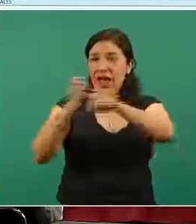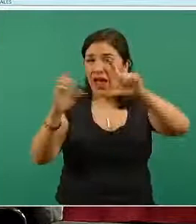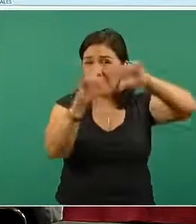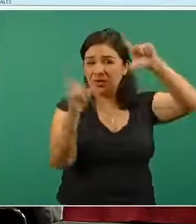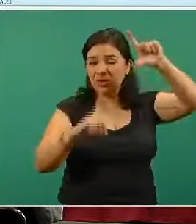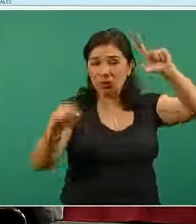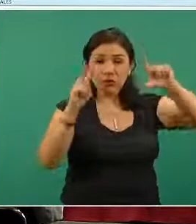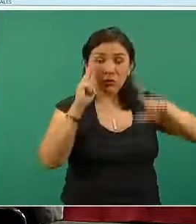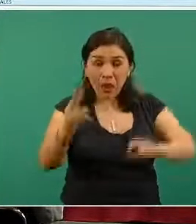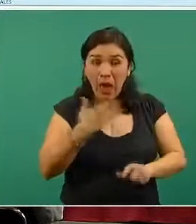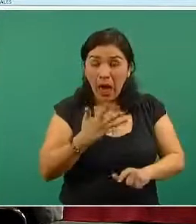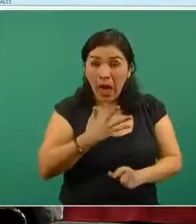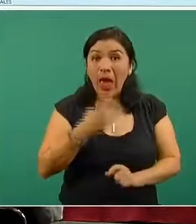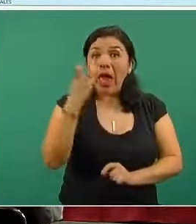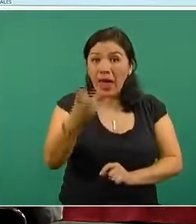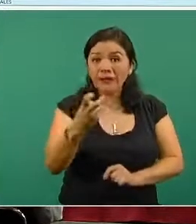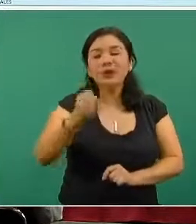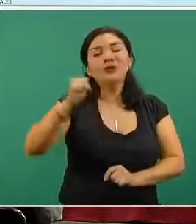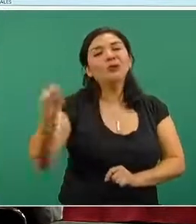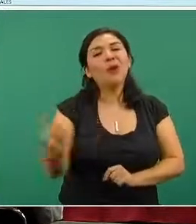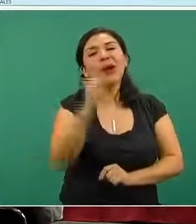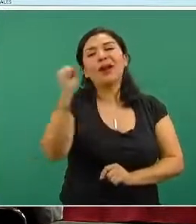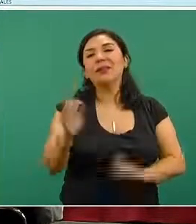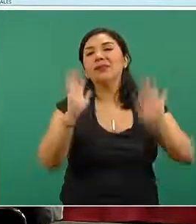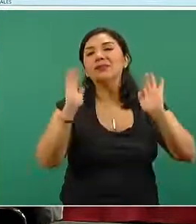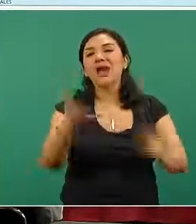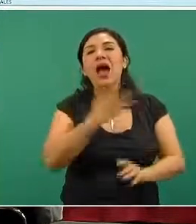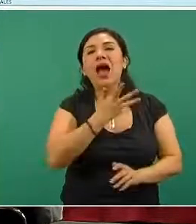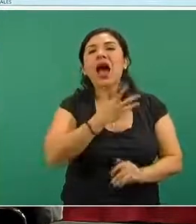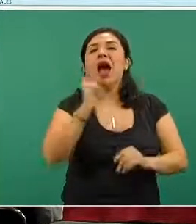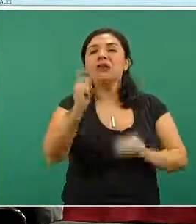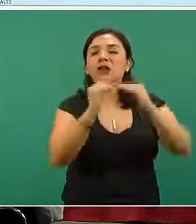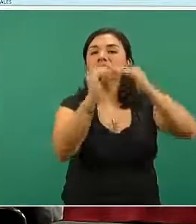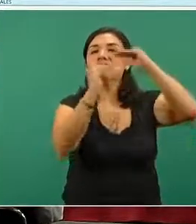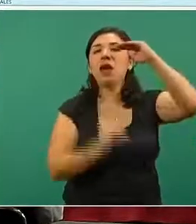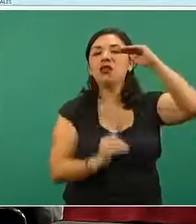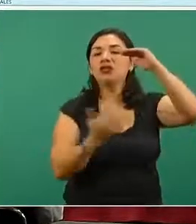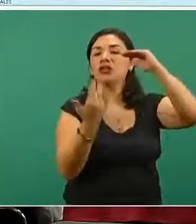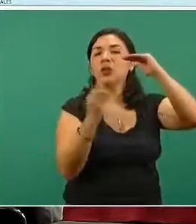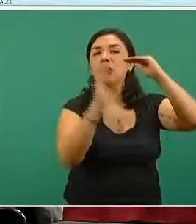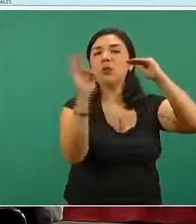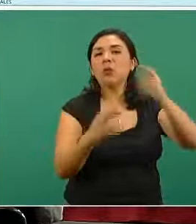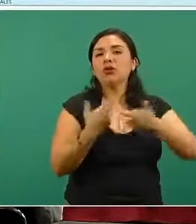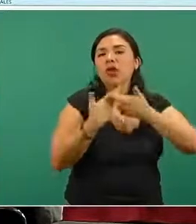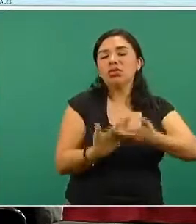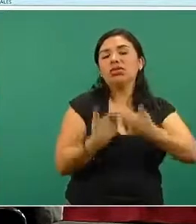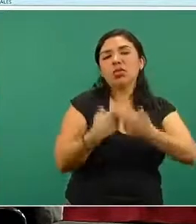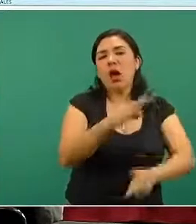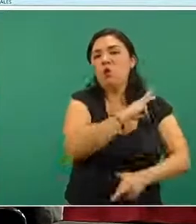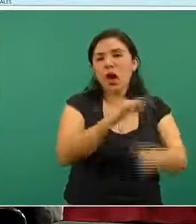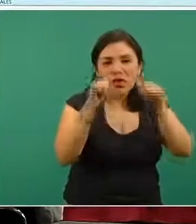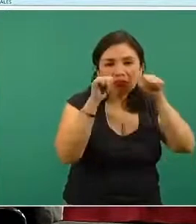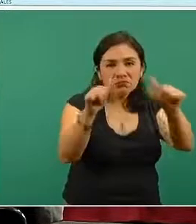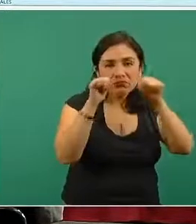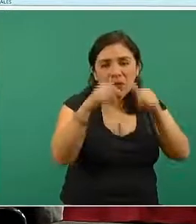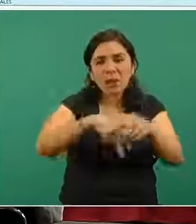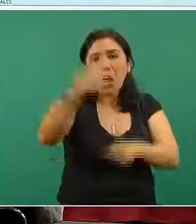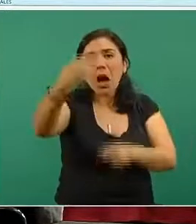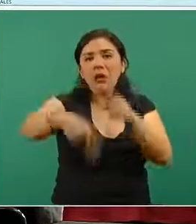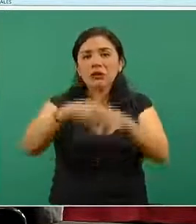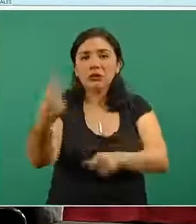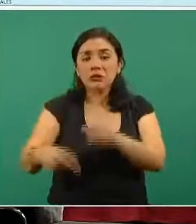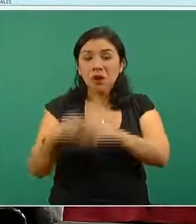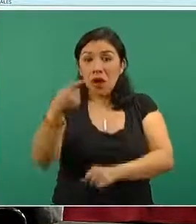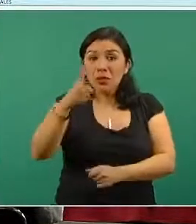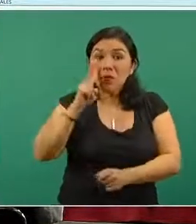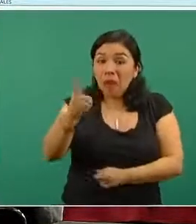entidades federativas restantes, pues afortunadamente se encuentran en el rango de menos 50% de ocupación, y observemos que